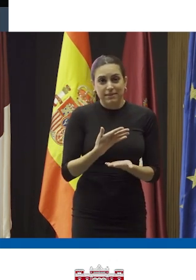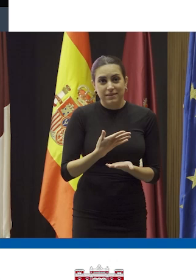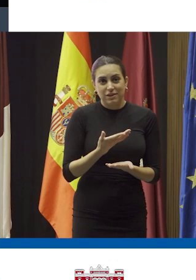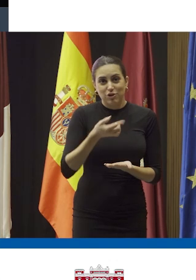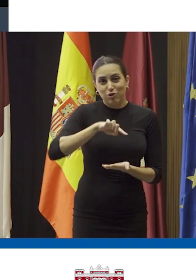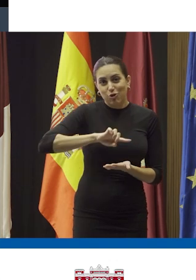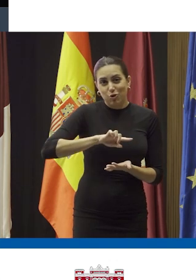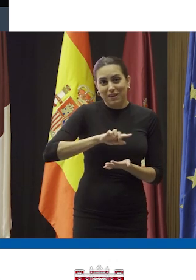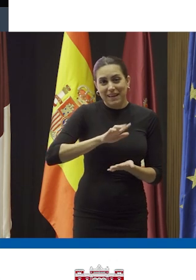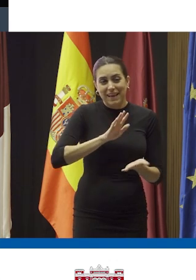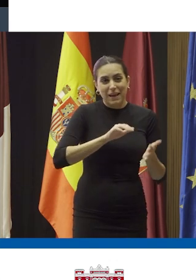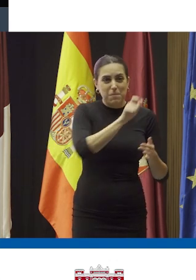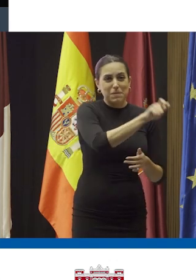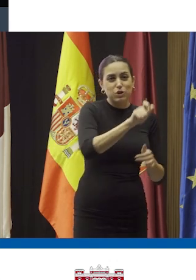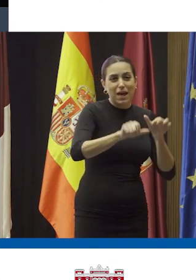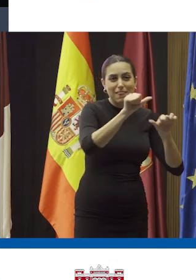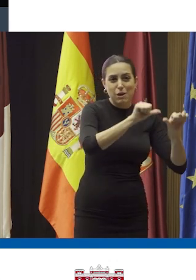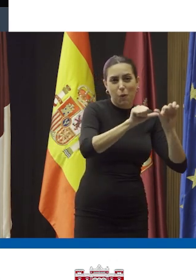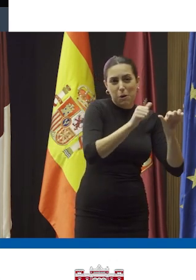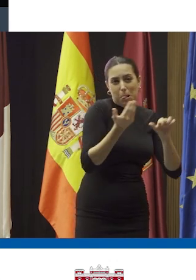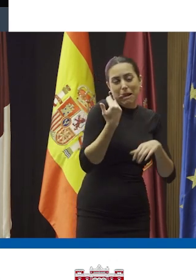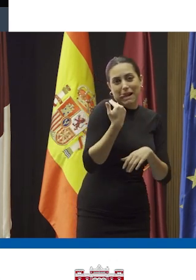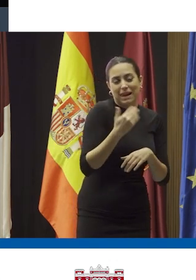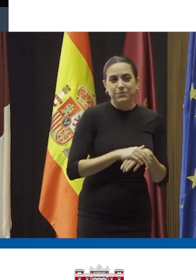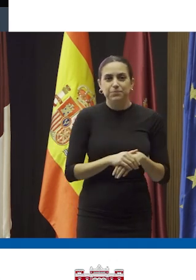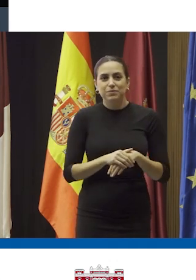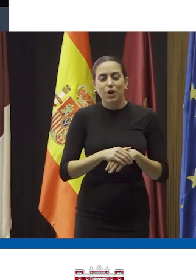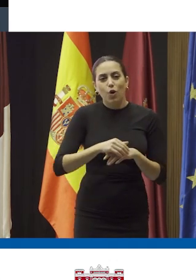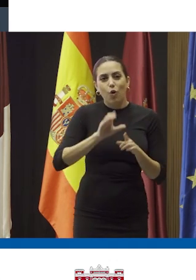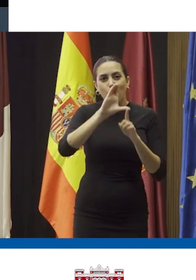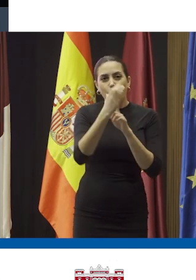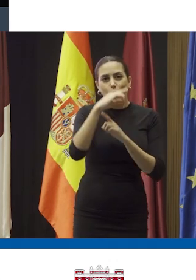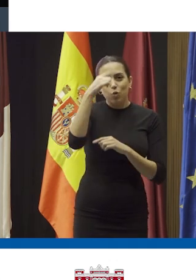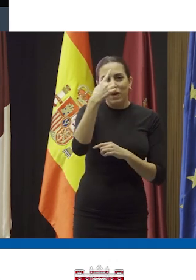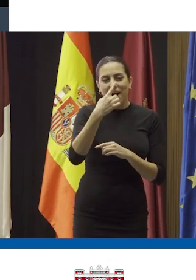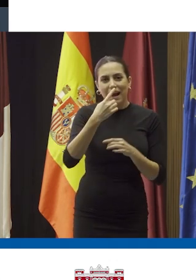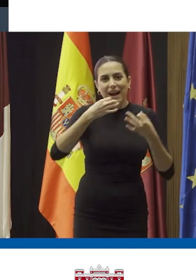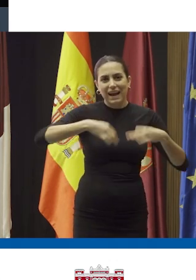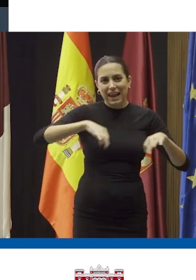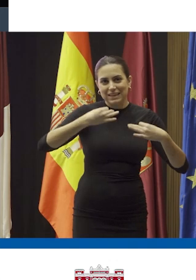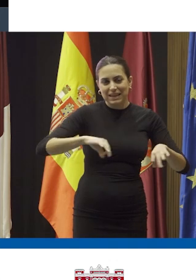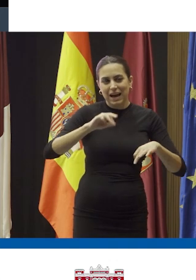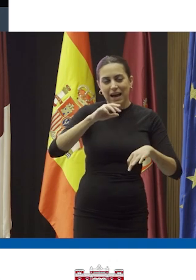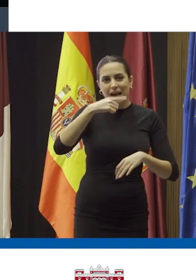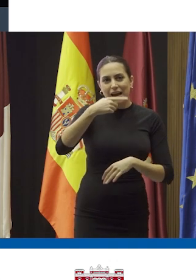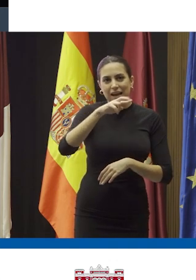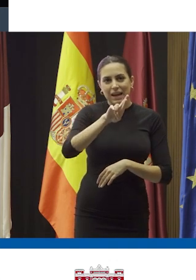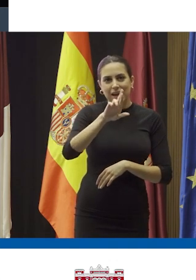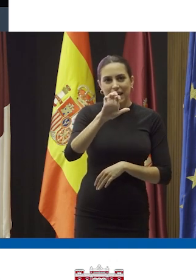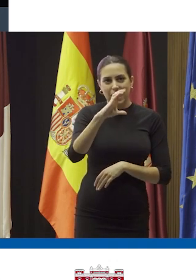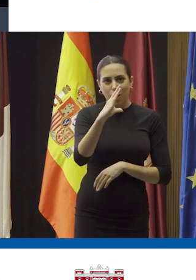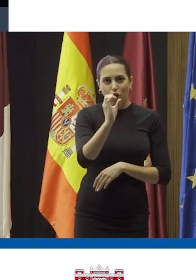más cercanos, la cultura clásica greco-romana. Bueno, pues allá nos encontramos con